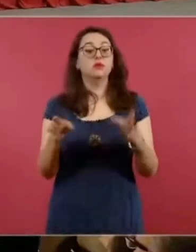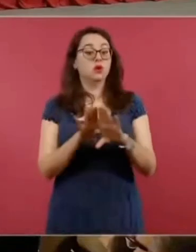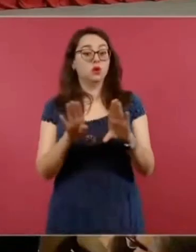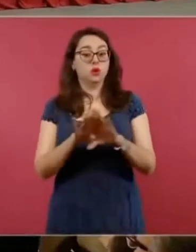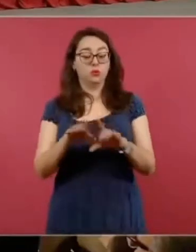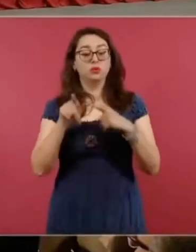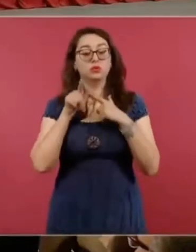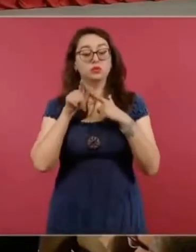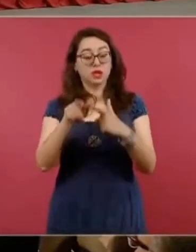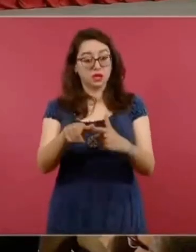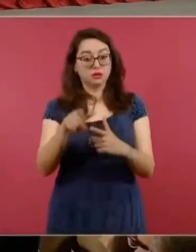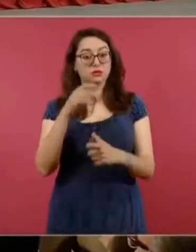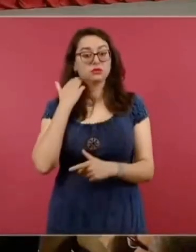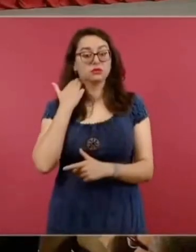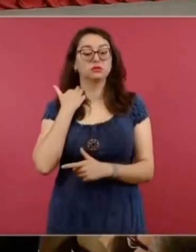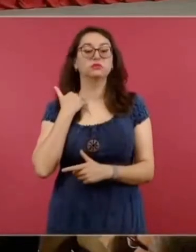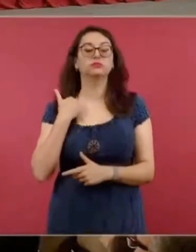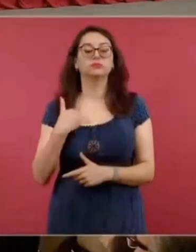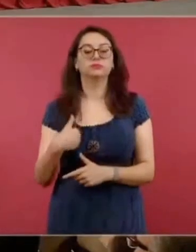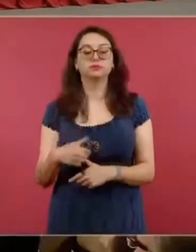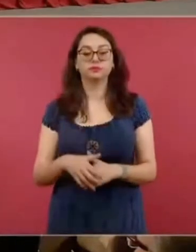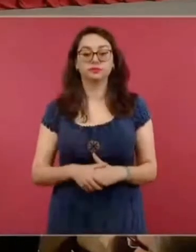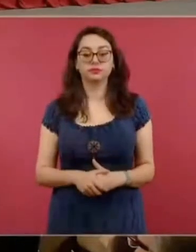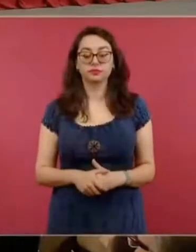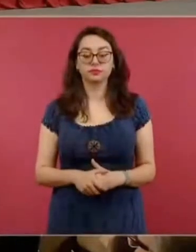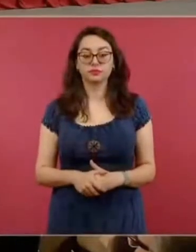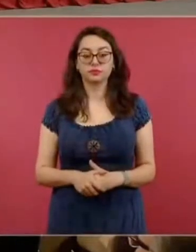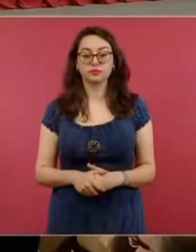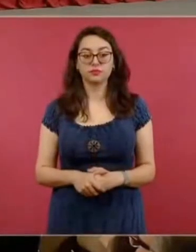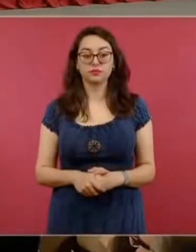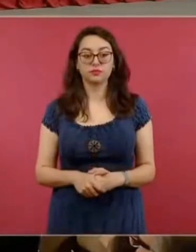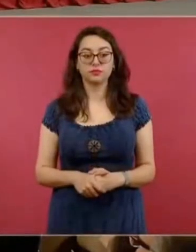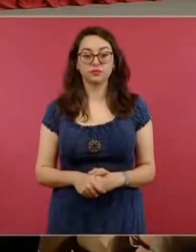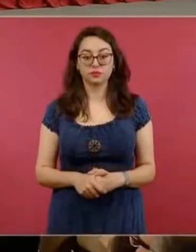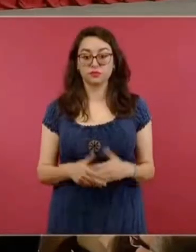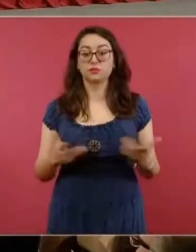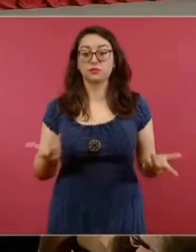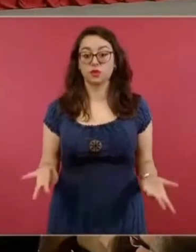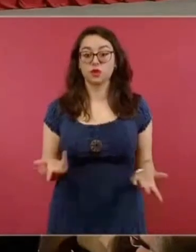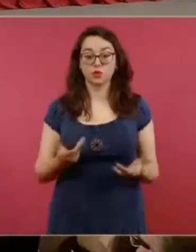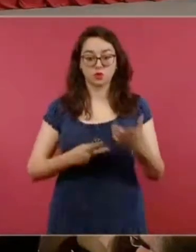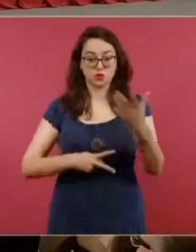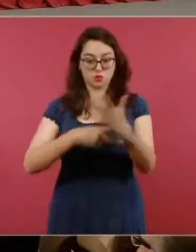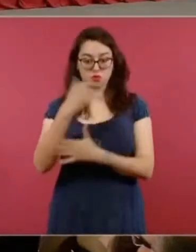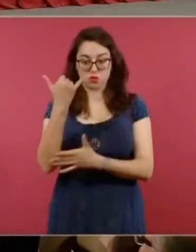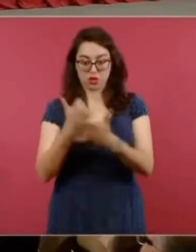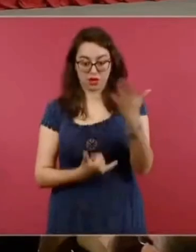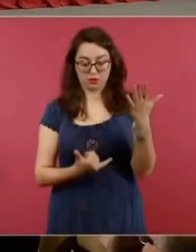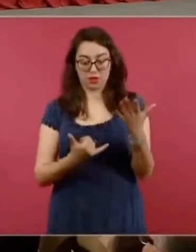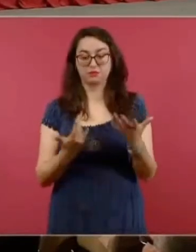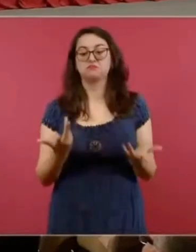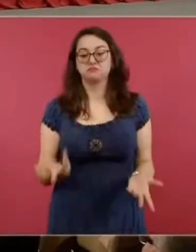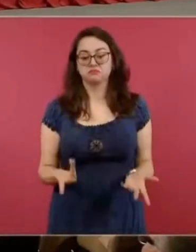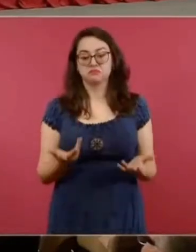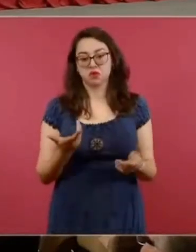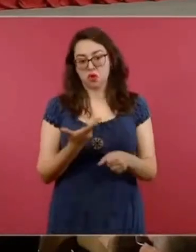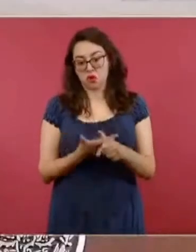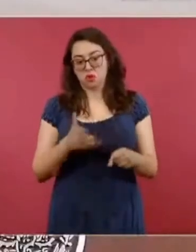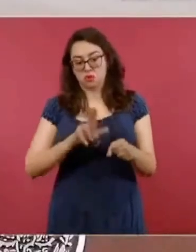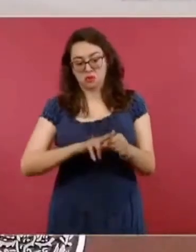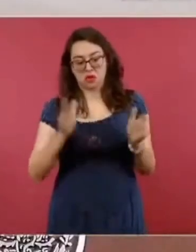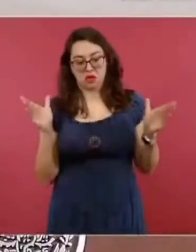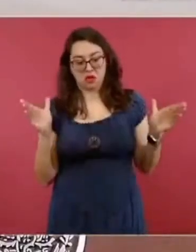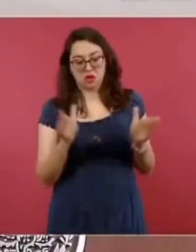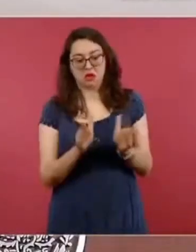dicho el doctor Alcocer, hoy presentamos aquí La Clínica es Nuestra. ¿Qué es La Clínica es Nuestra? Un programa para mejorar